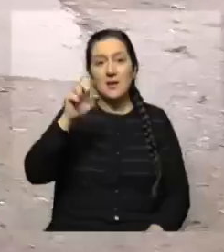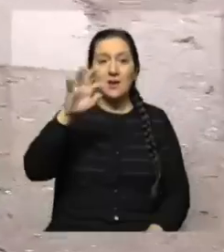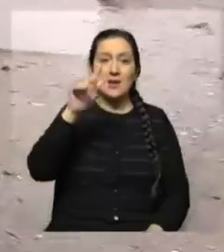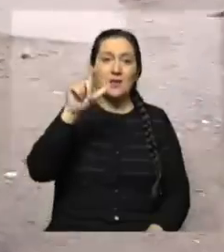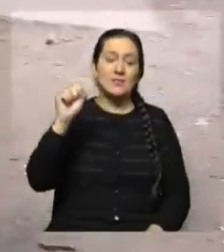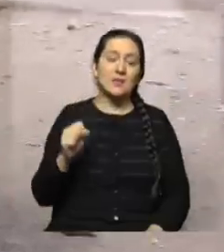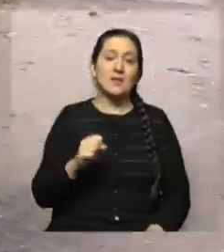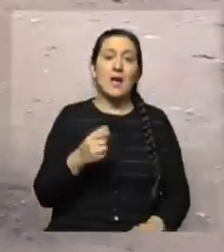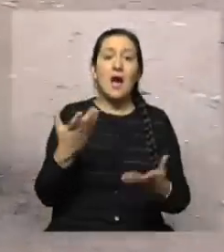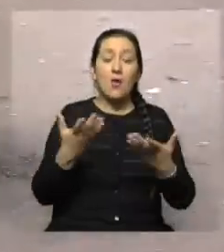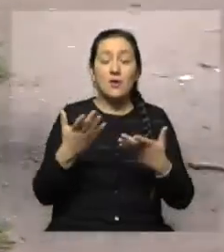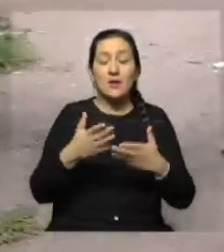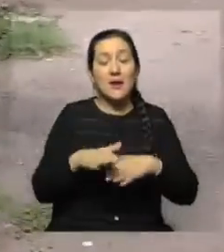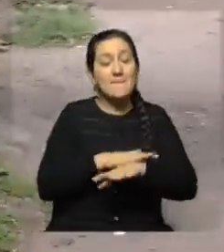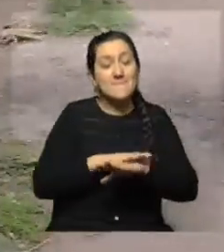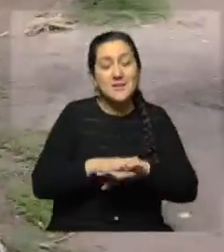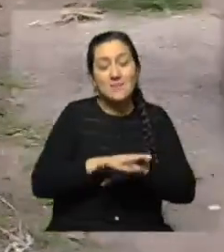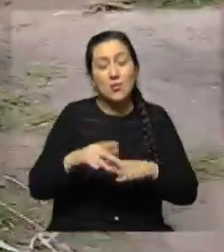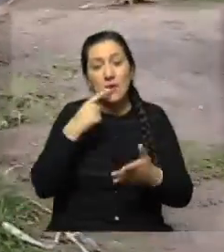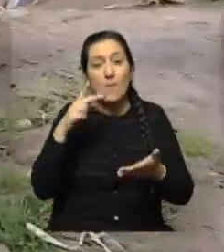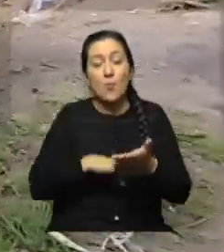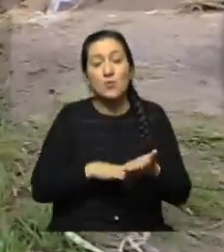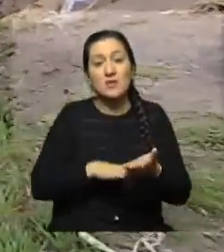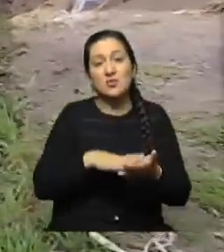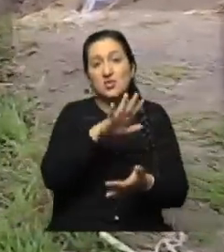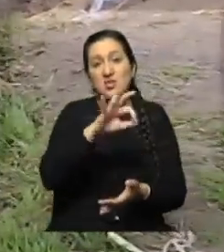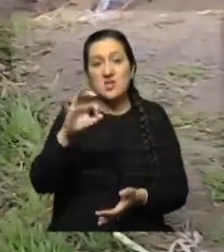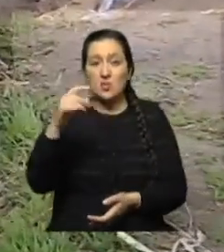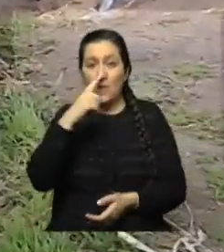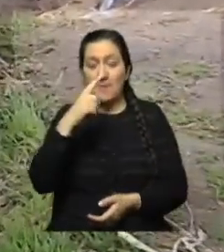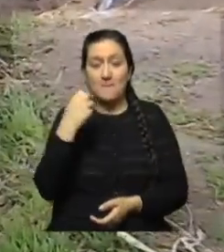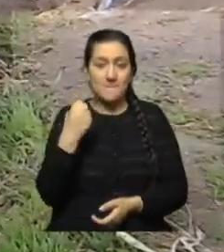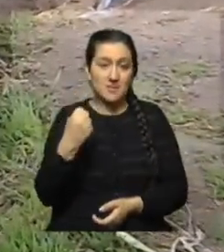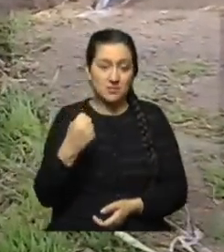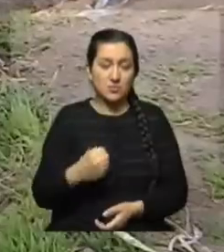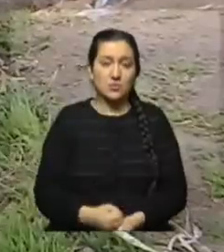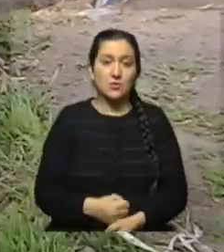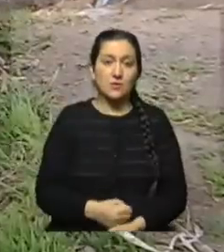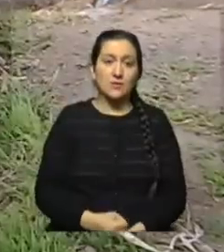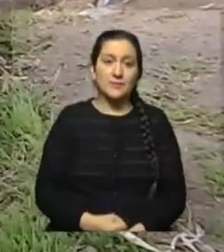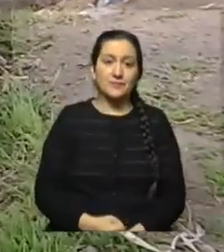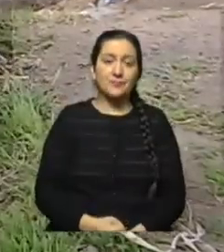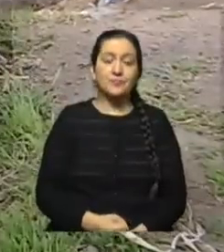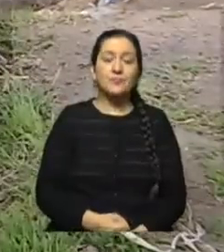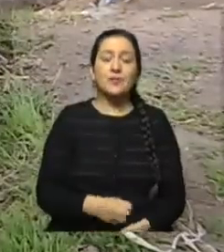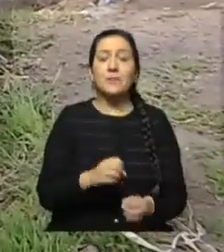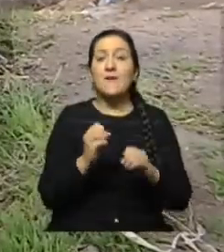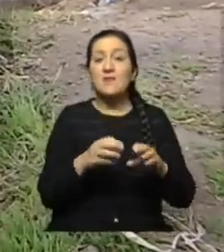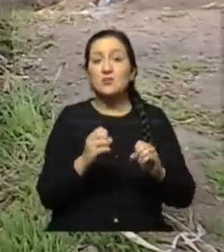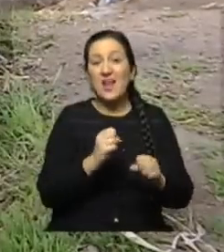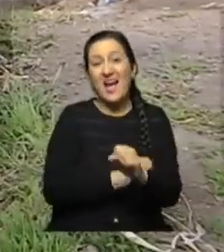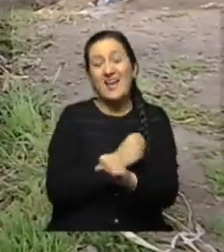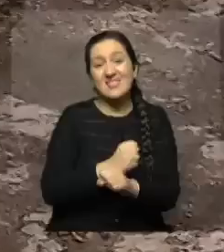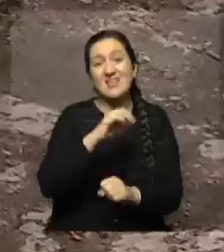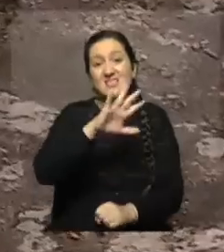el Mínimo de 350 unidades reajustables unos 500 mil pesos para vertidos de hasta 50 metros cúbicos montos que se incrementan